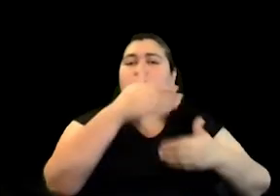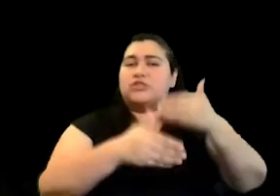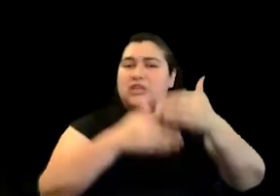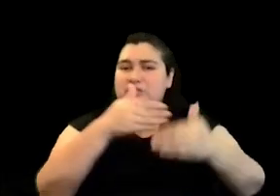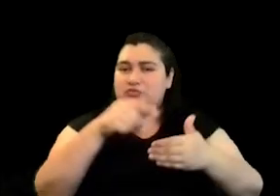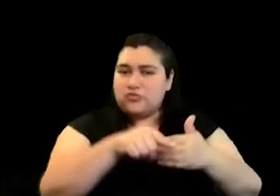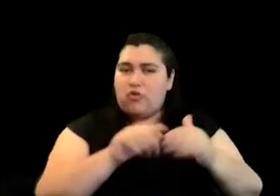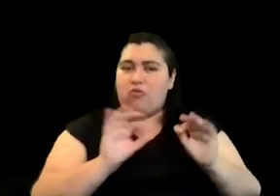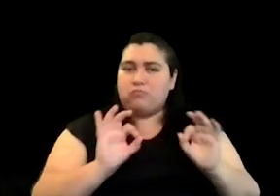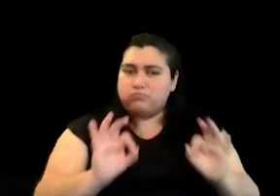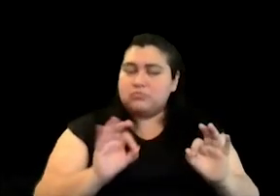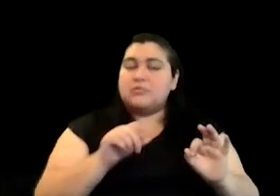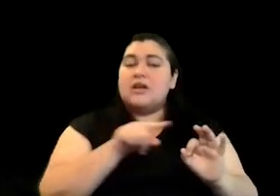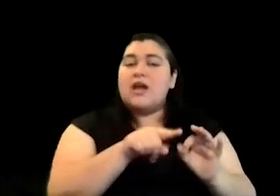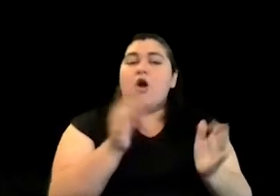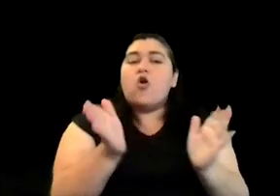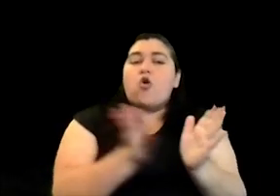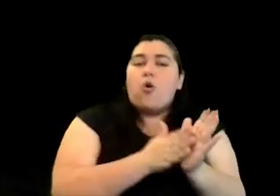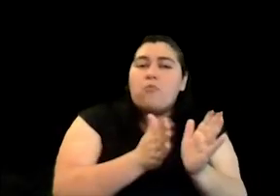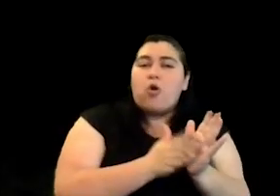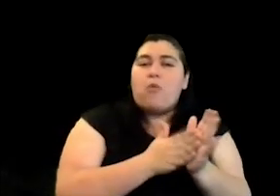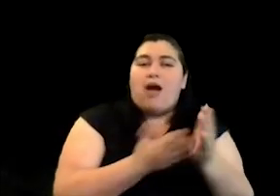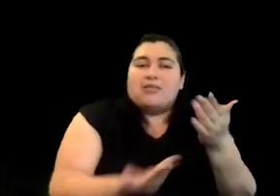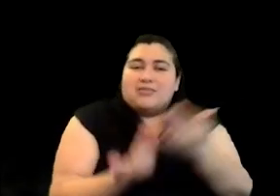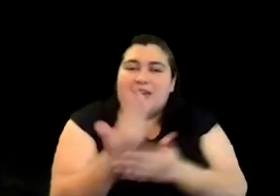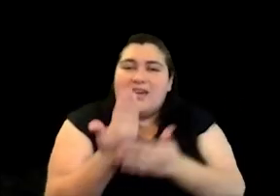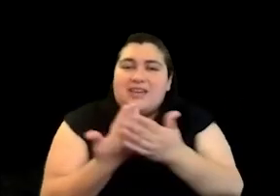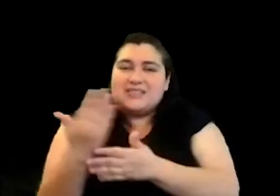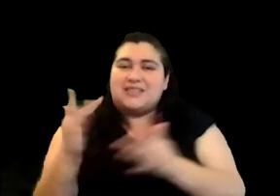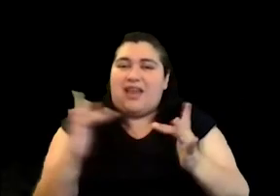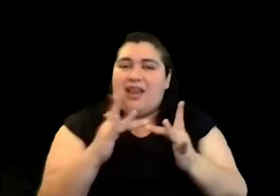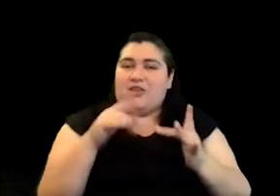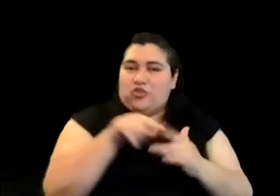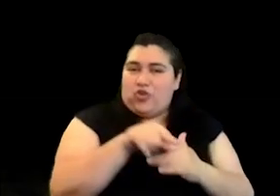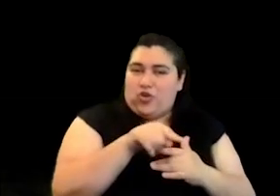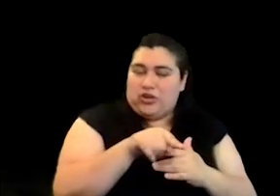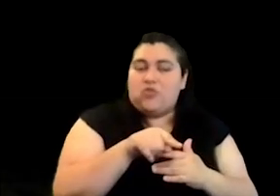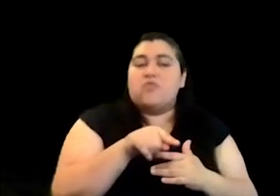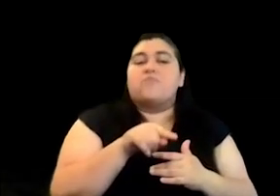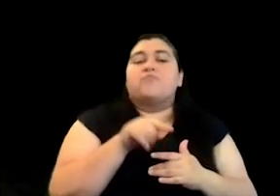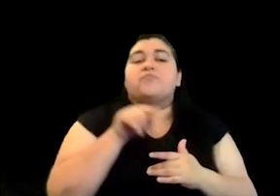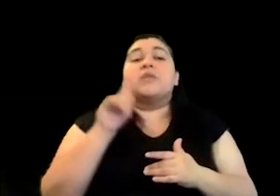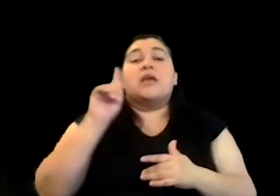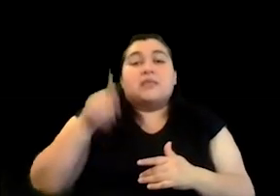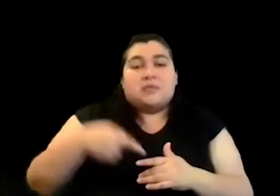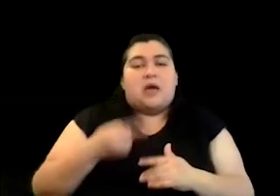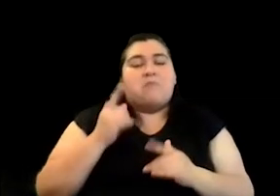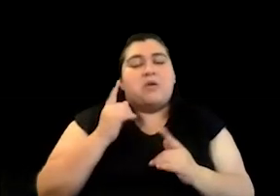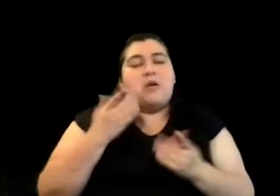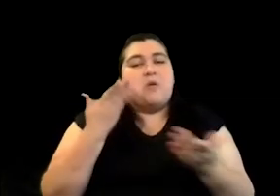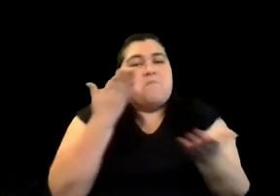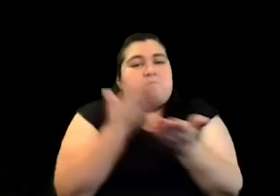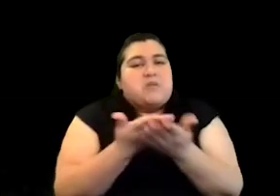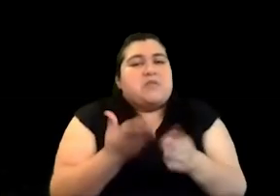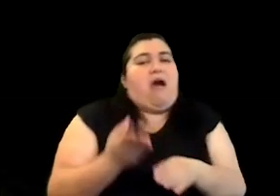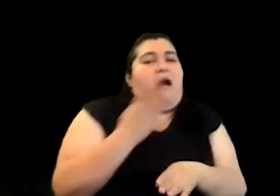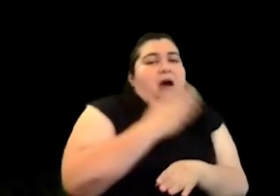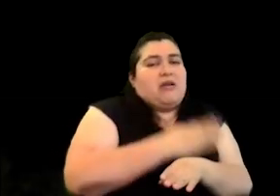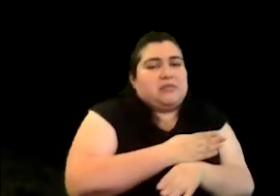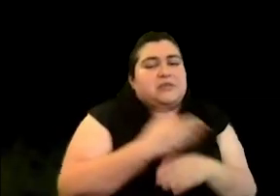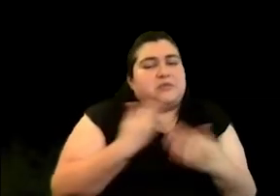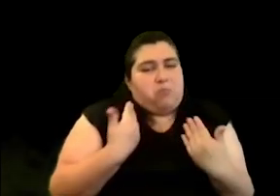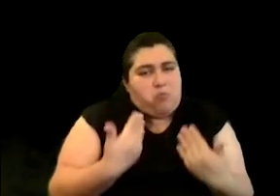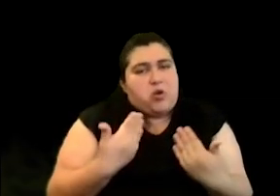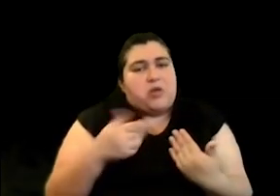ante comprobantes electrónicos, los cuales pueden solicitarse en forma anticipada a través